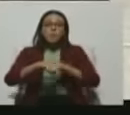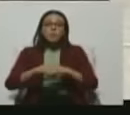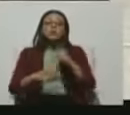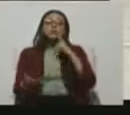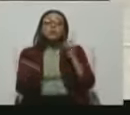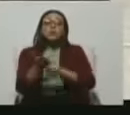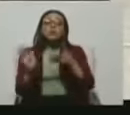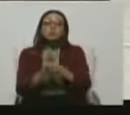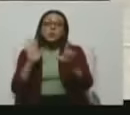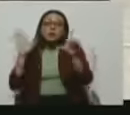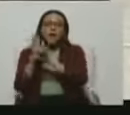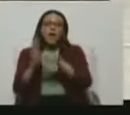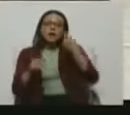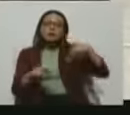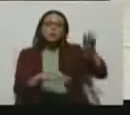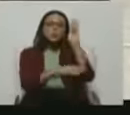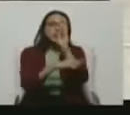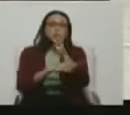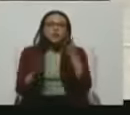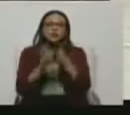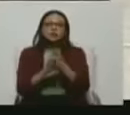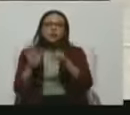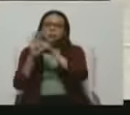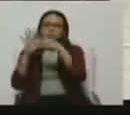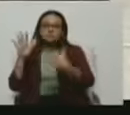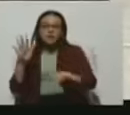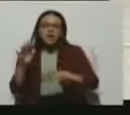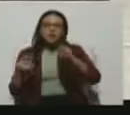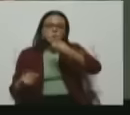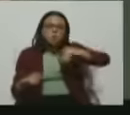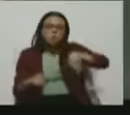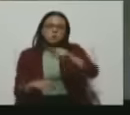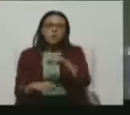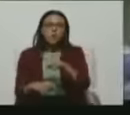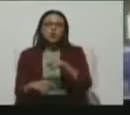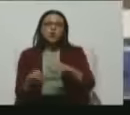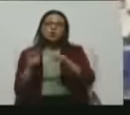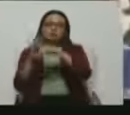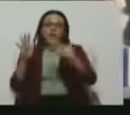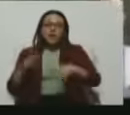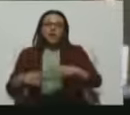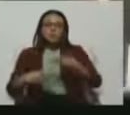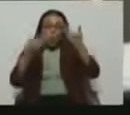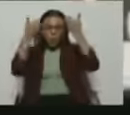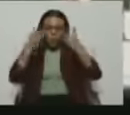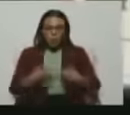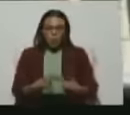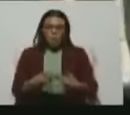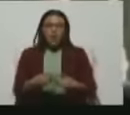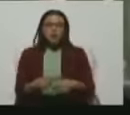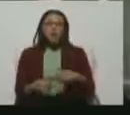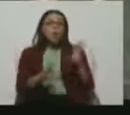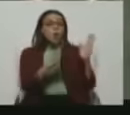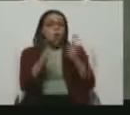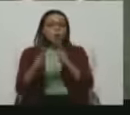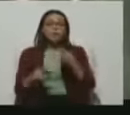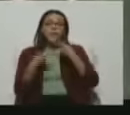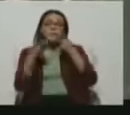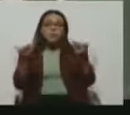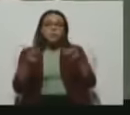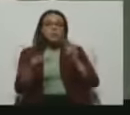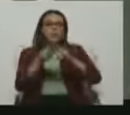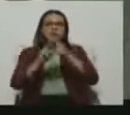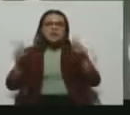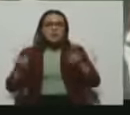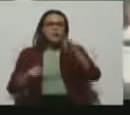leyes, velando por las garantías y derechos constitucionales, derechos humanos, el orden público, la paz y el